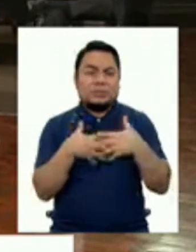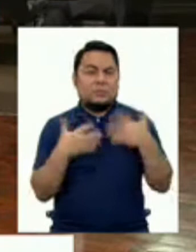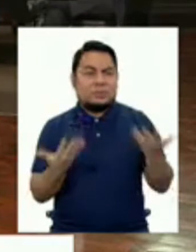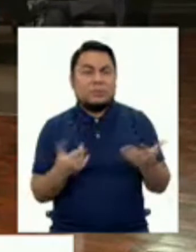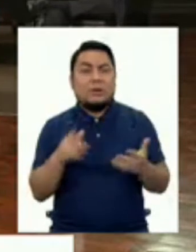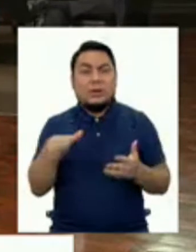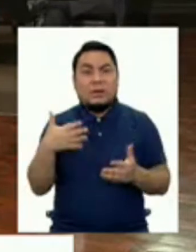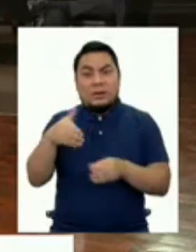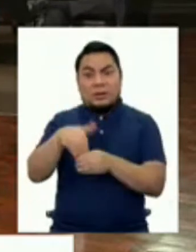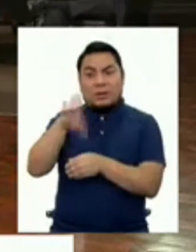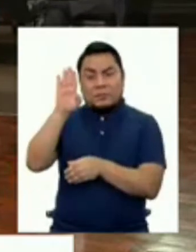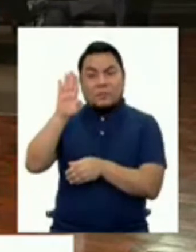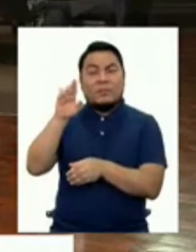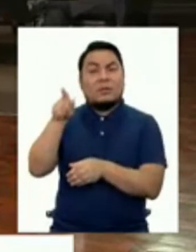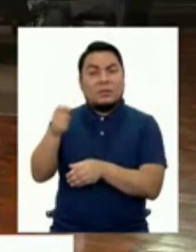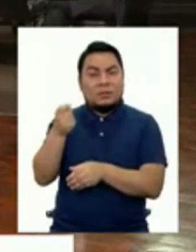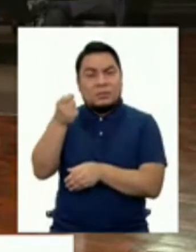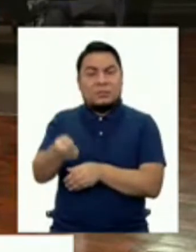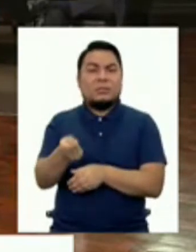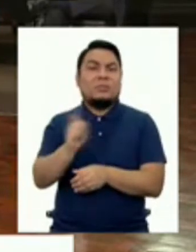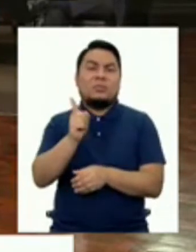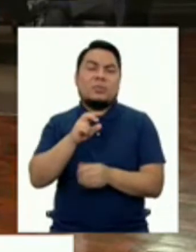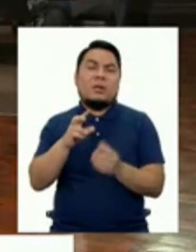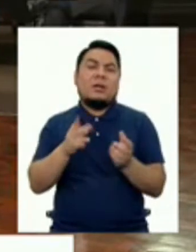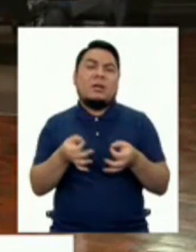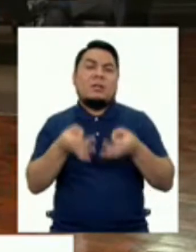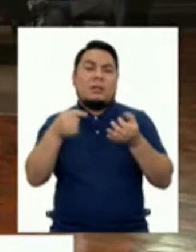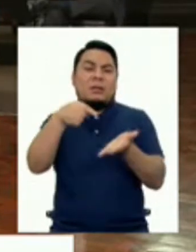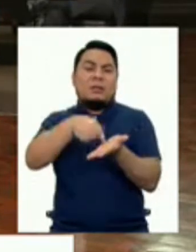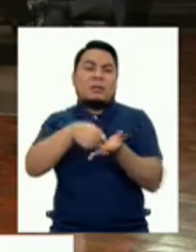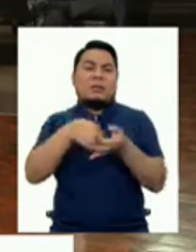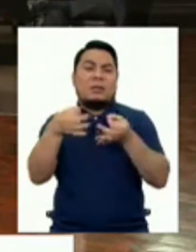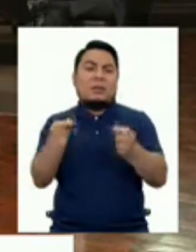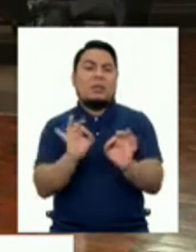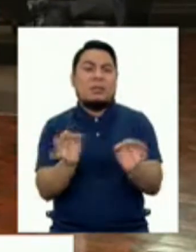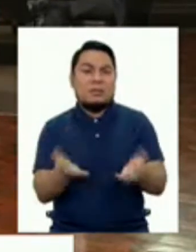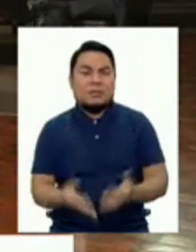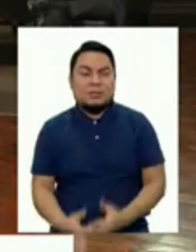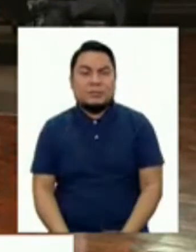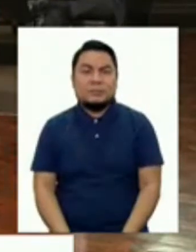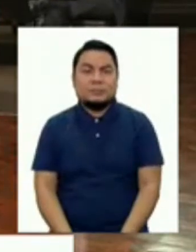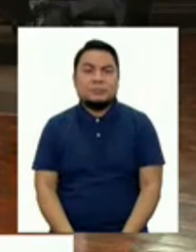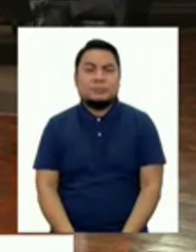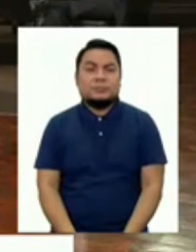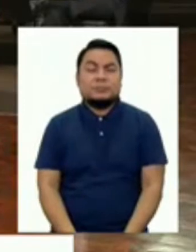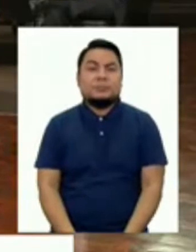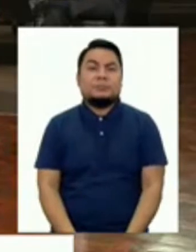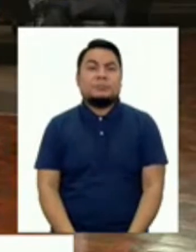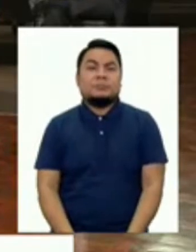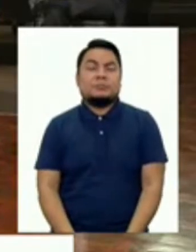hay financieras y cooperativas que no están reprogramando los créditos.